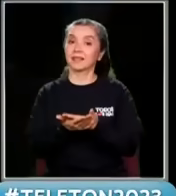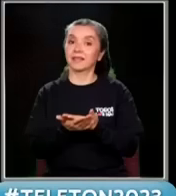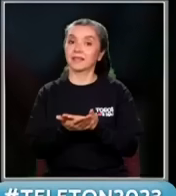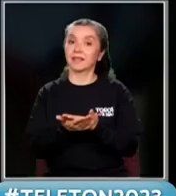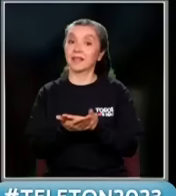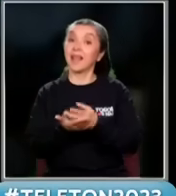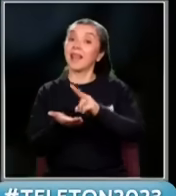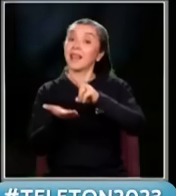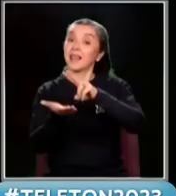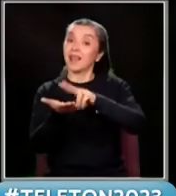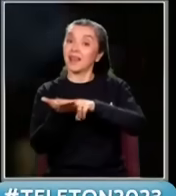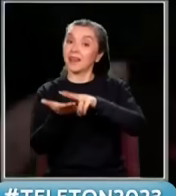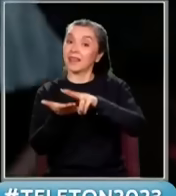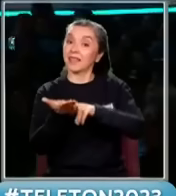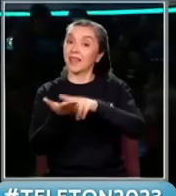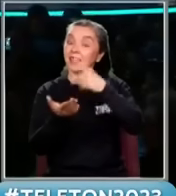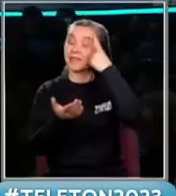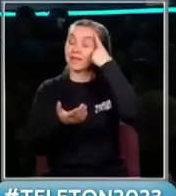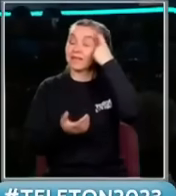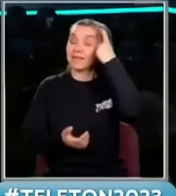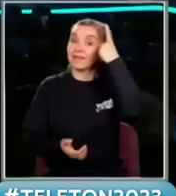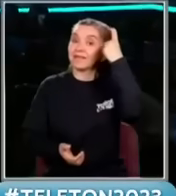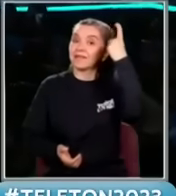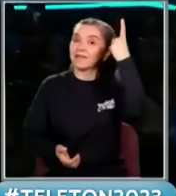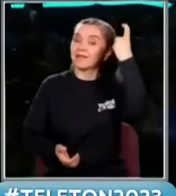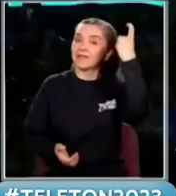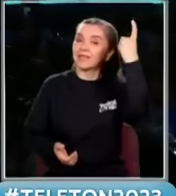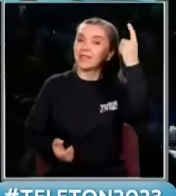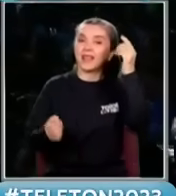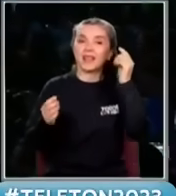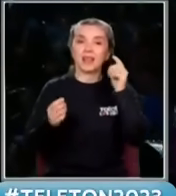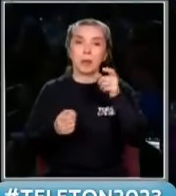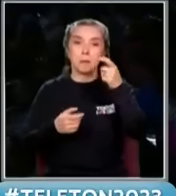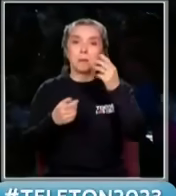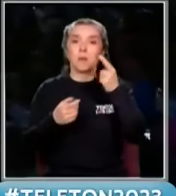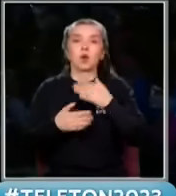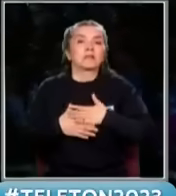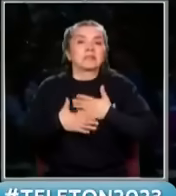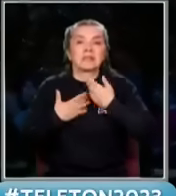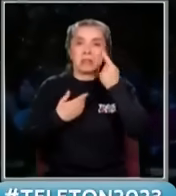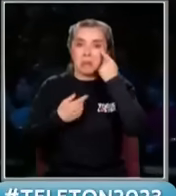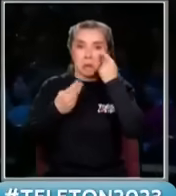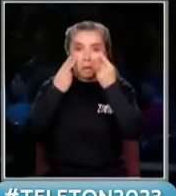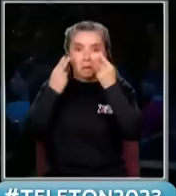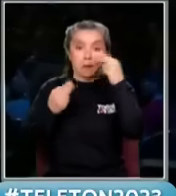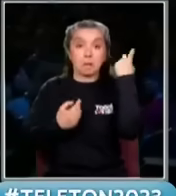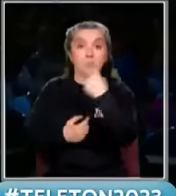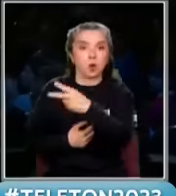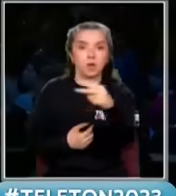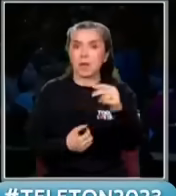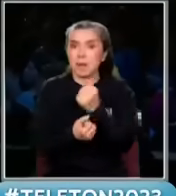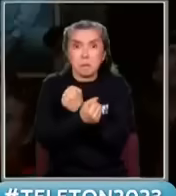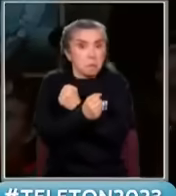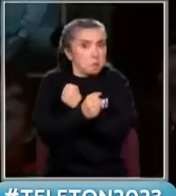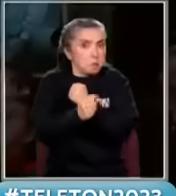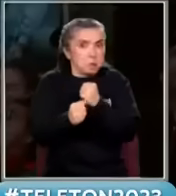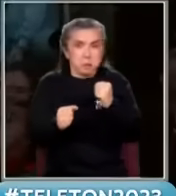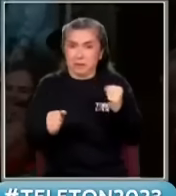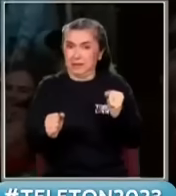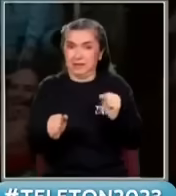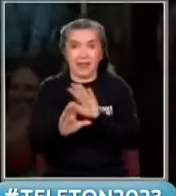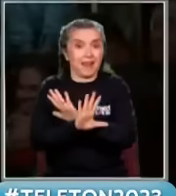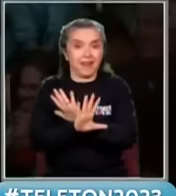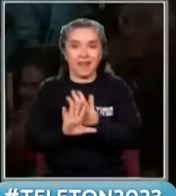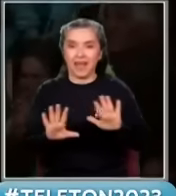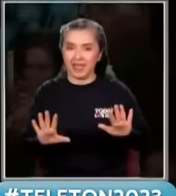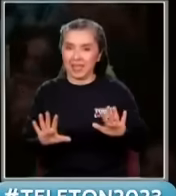La realidad es solo una ilusión, moldeada por nuestras propias percepciones. Nada es imposible y se demuestra cada año aquí